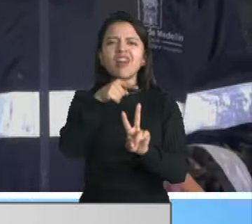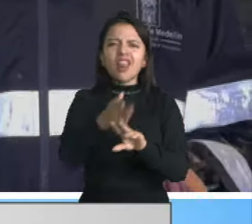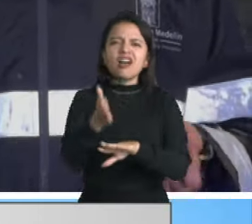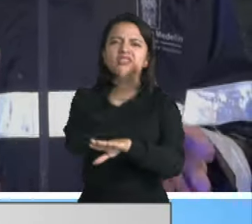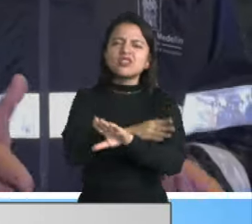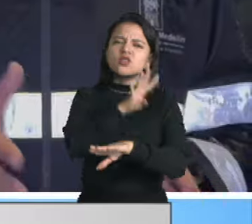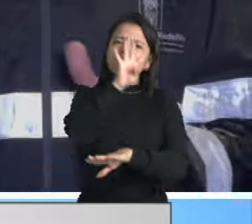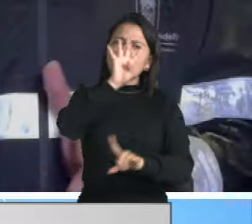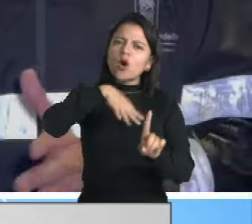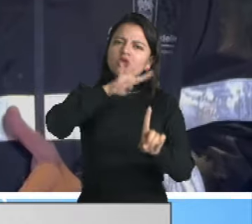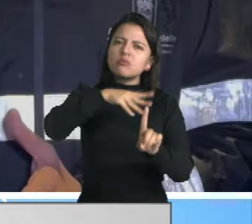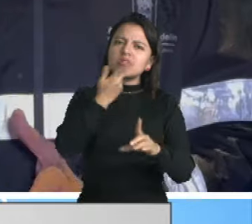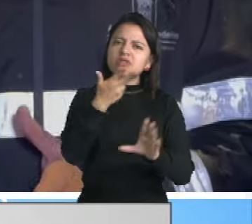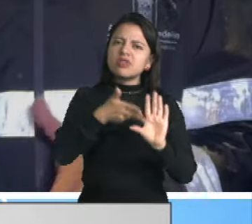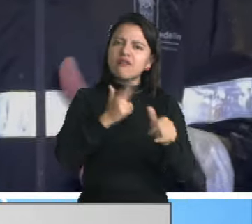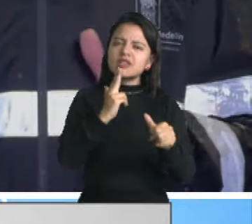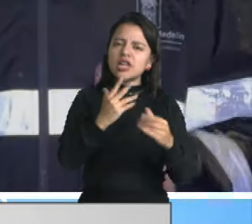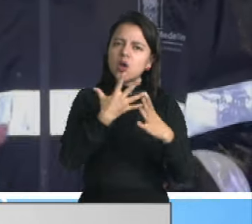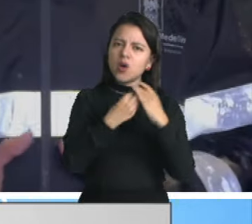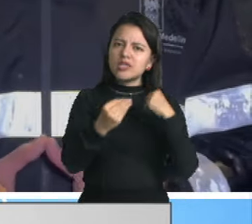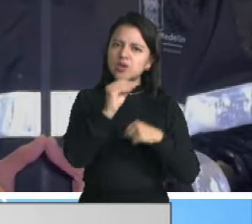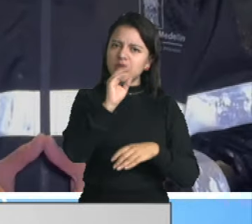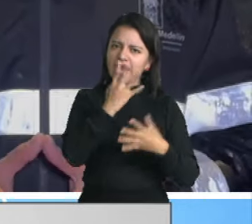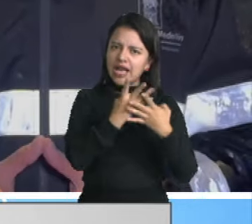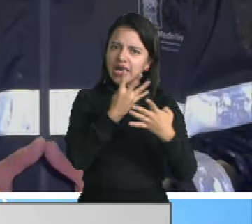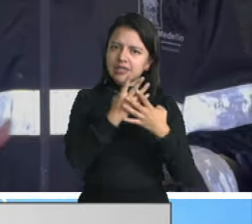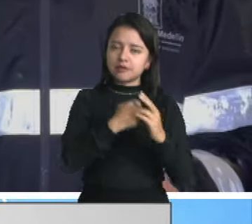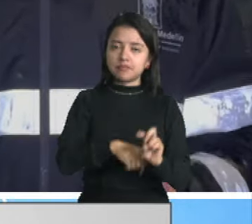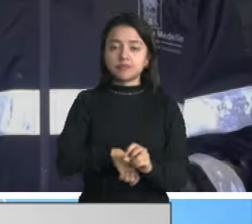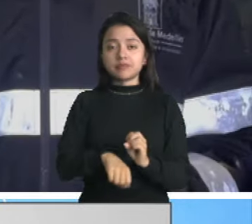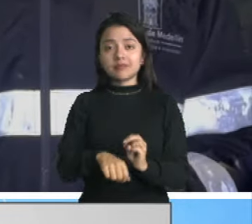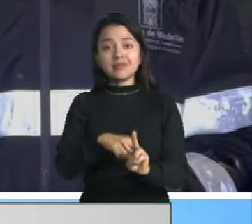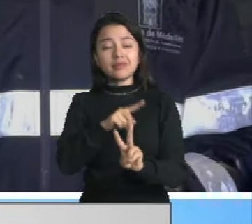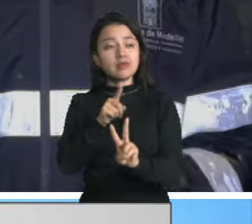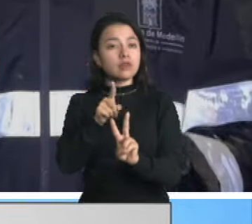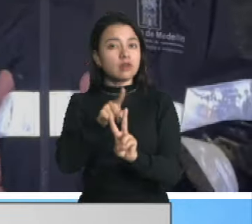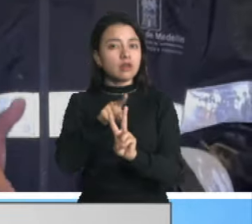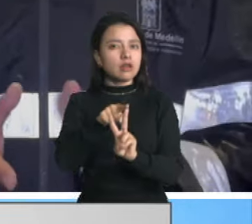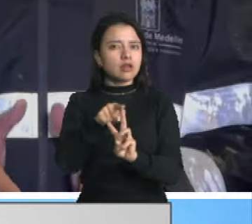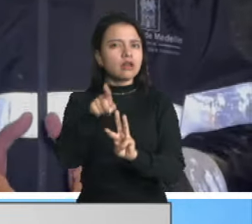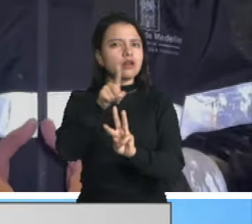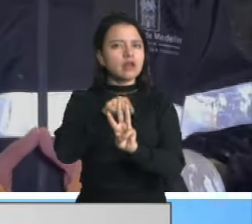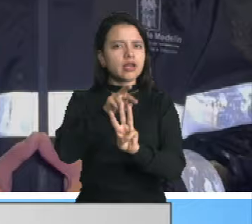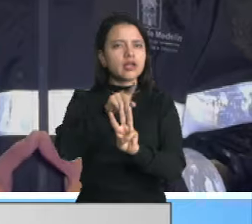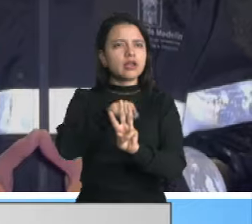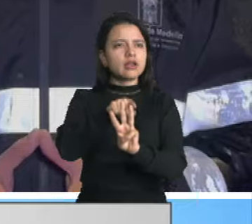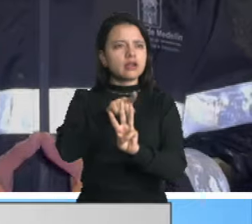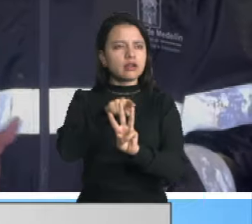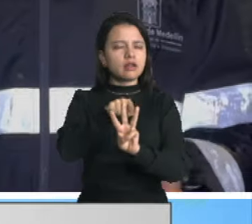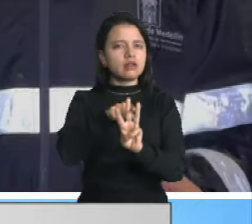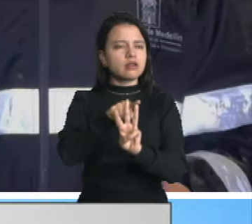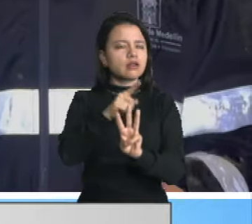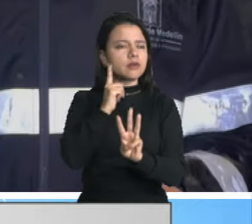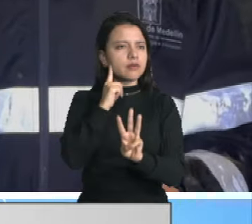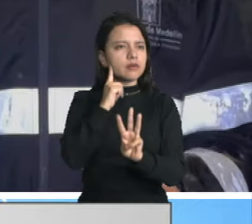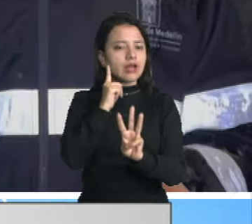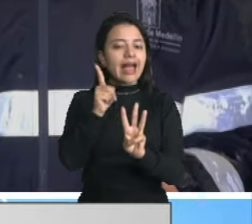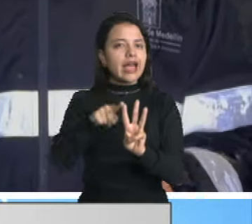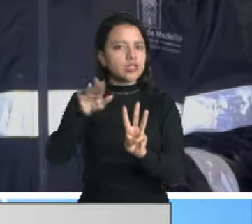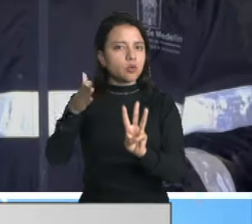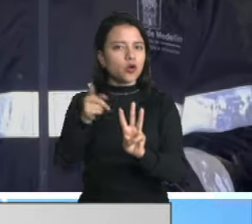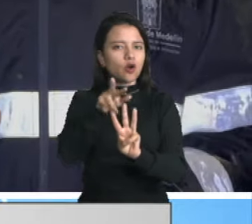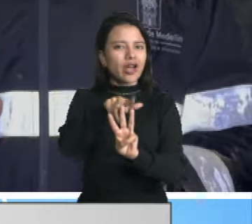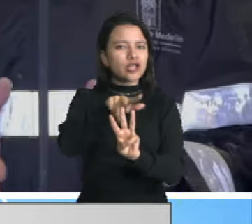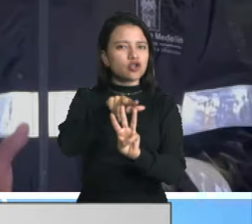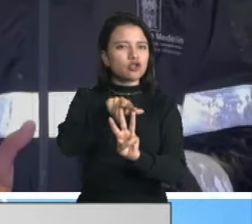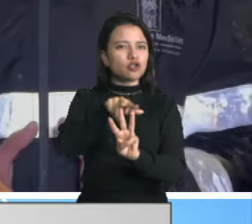2, hermanos el uno del otro, resultaron heridos y posteriormente ingresaron a distintos centros de salud. A uno de ellos ya se